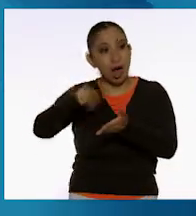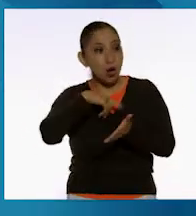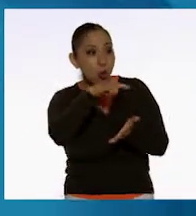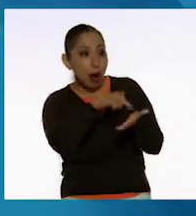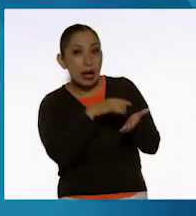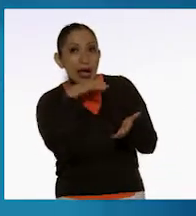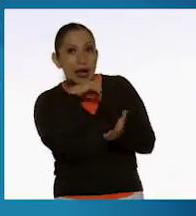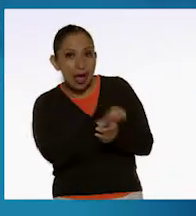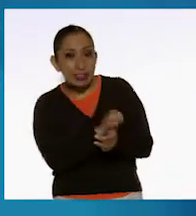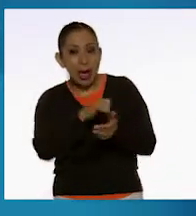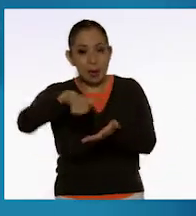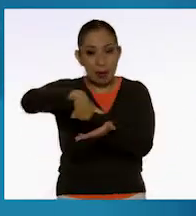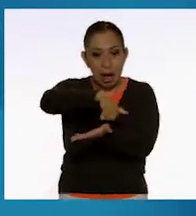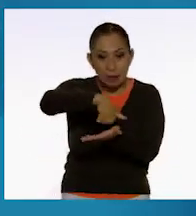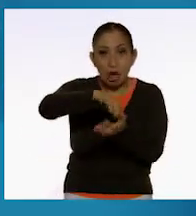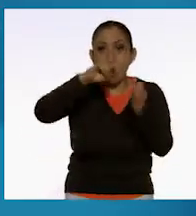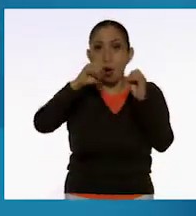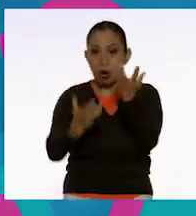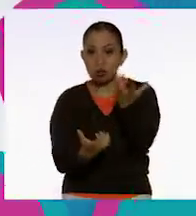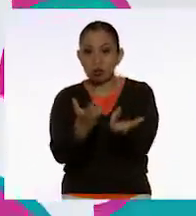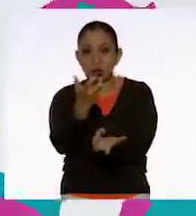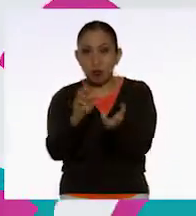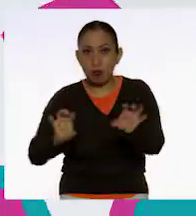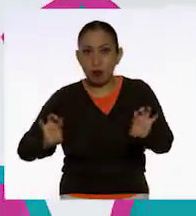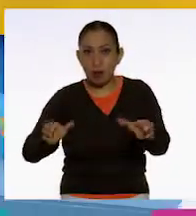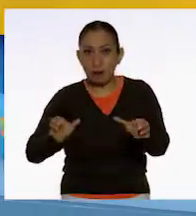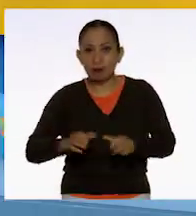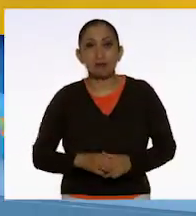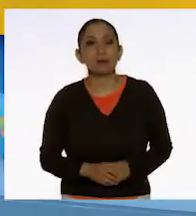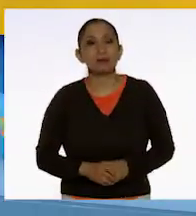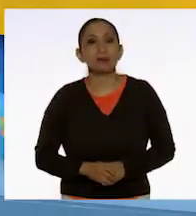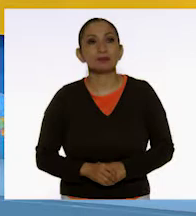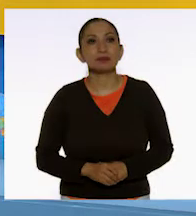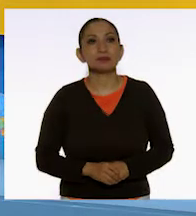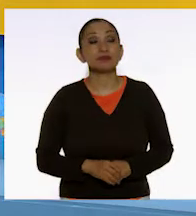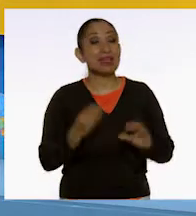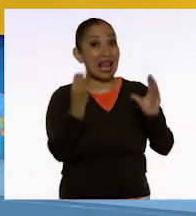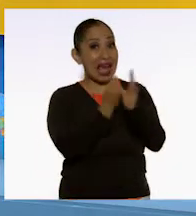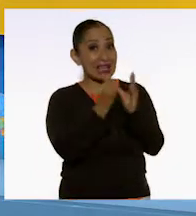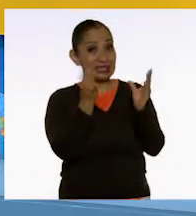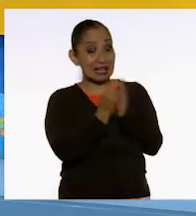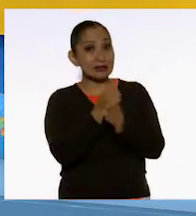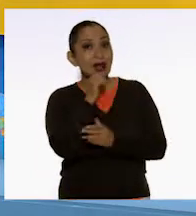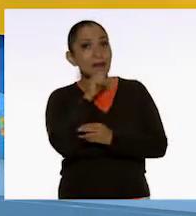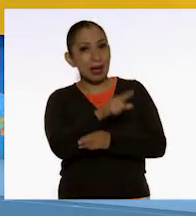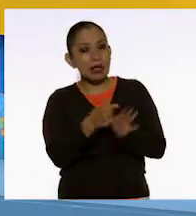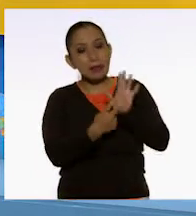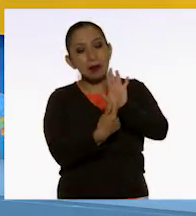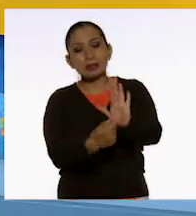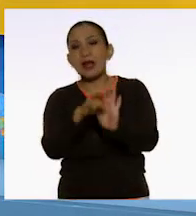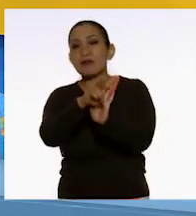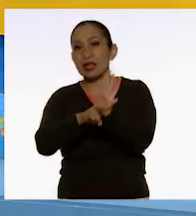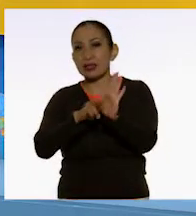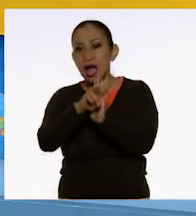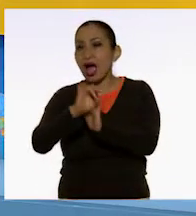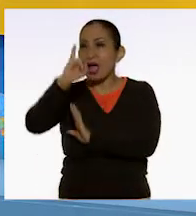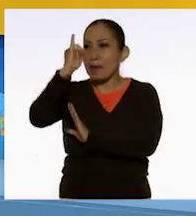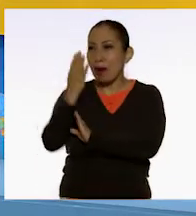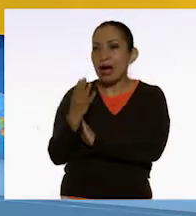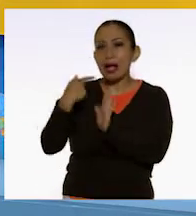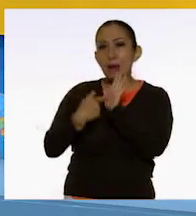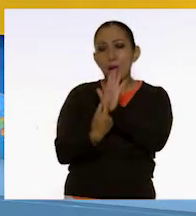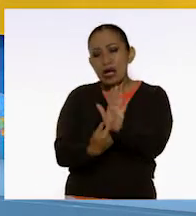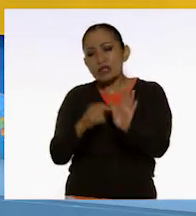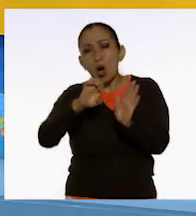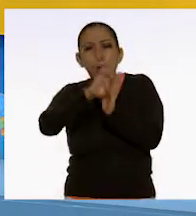calientes como planchas o estufas. En las clases, además, se presentan videos e imágenes que ilustran